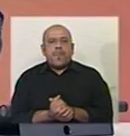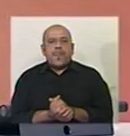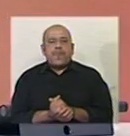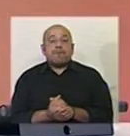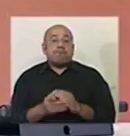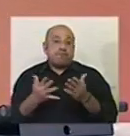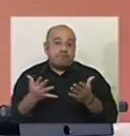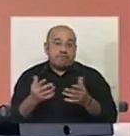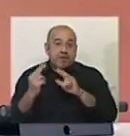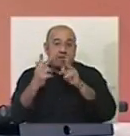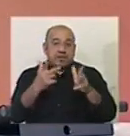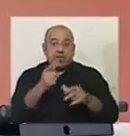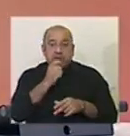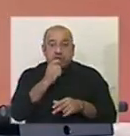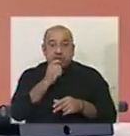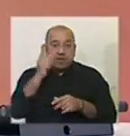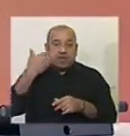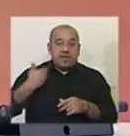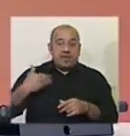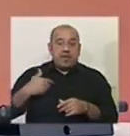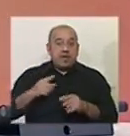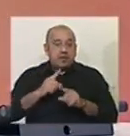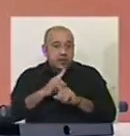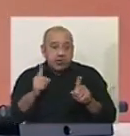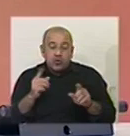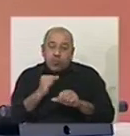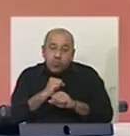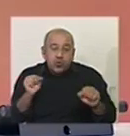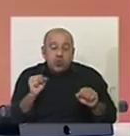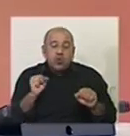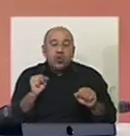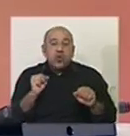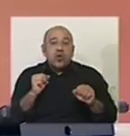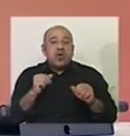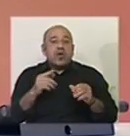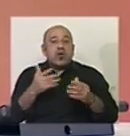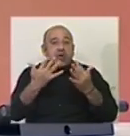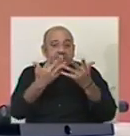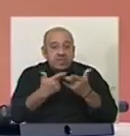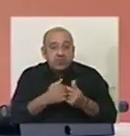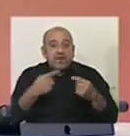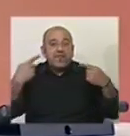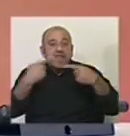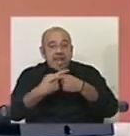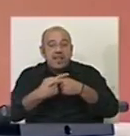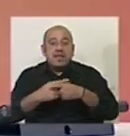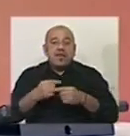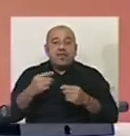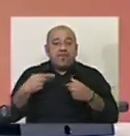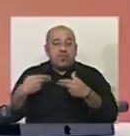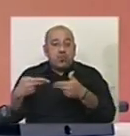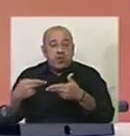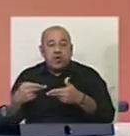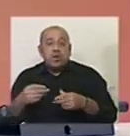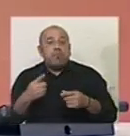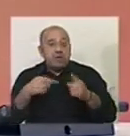Bueno, lo decía Tejedor, Argentina no sobrevivió a una final de Libertadores entre River y Boca, pero sí sobrevivió al G20 con los principales